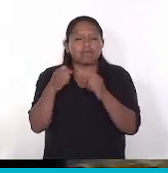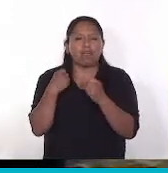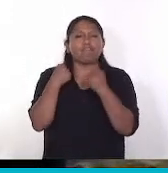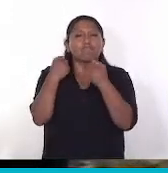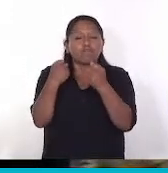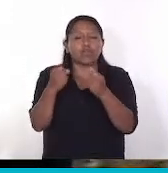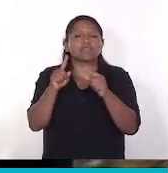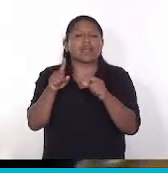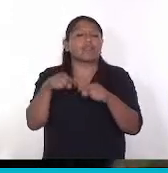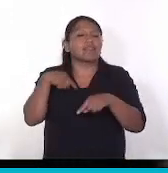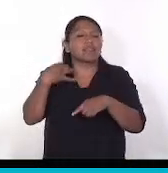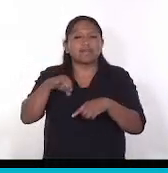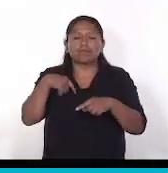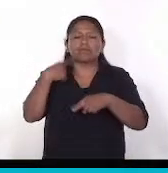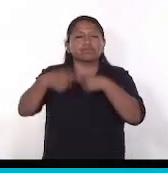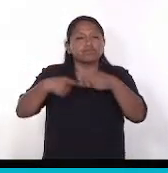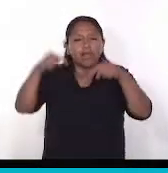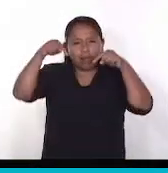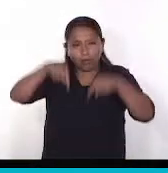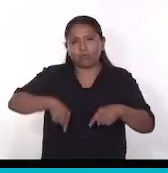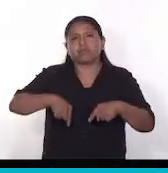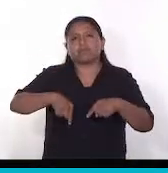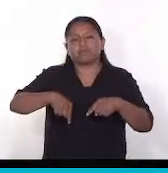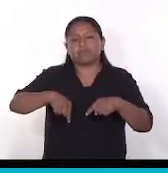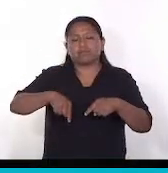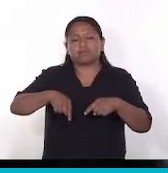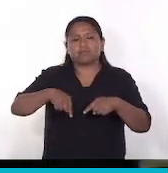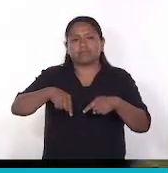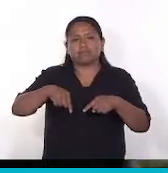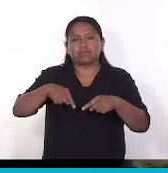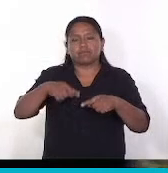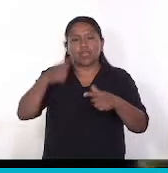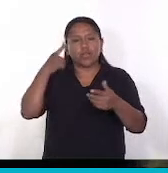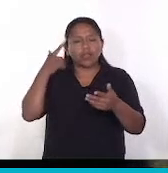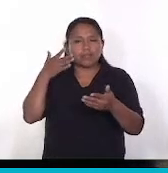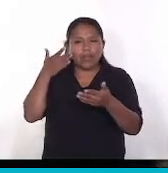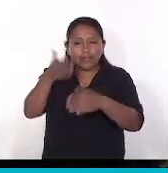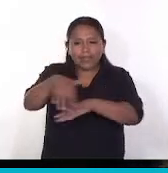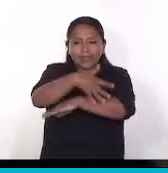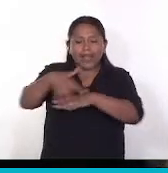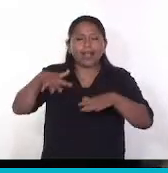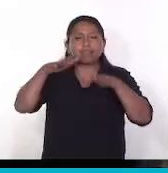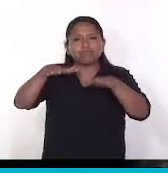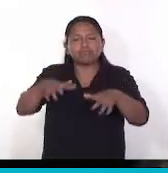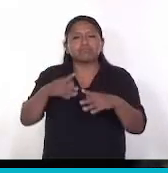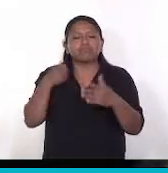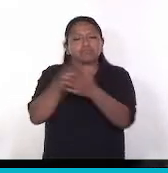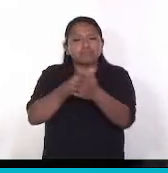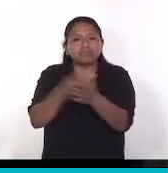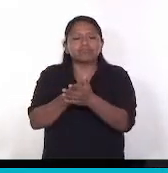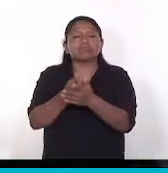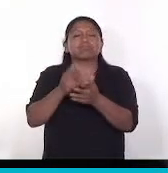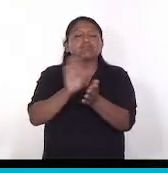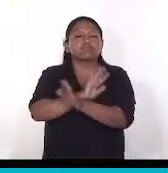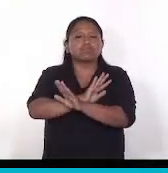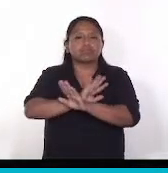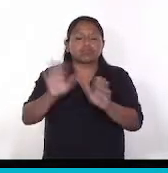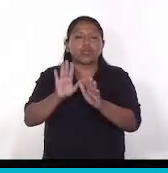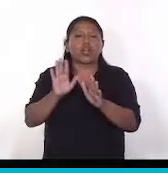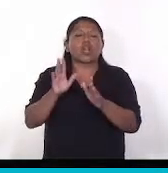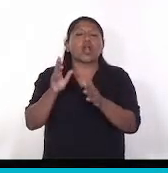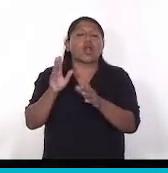con la que tenemos que seguir ahora enfrentando en las calles y luchando por la absolución de